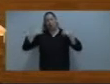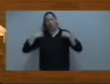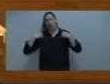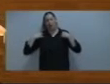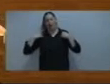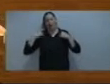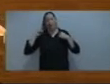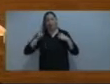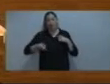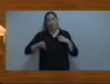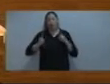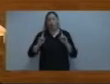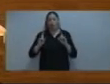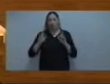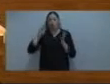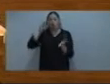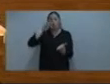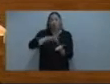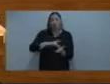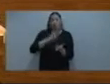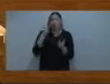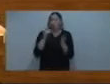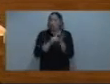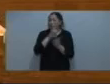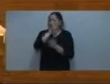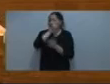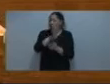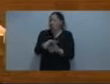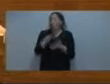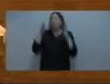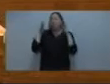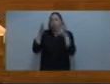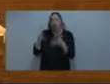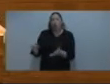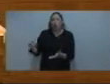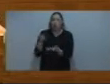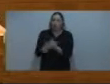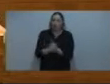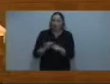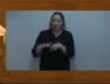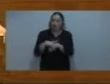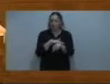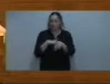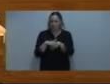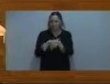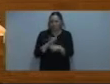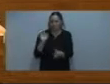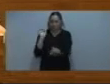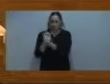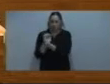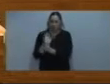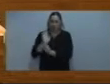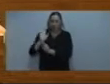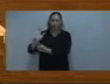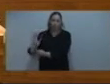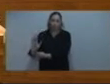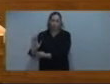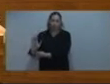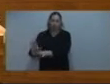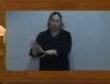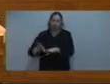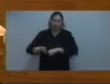Durante 2014, la defensora del pueblo cursó una recomendación a la Administración penitenciaria, que fue admitida solo